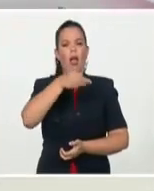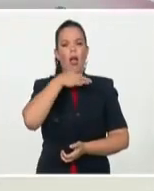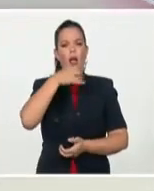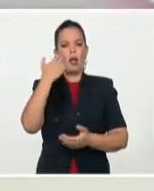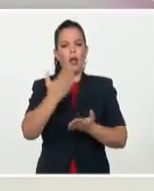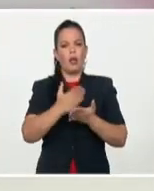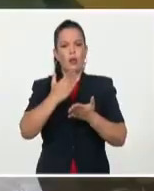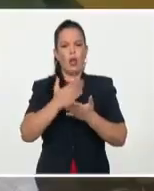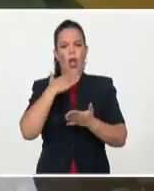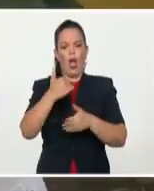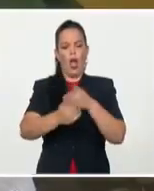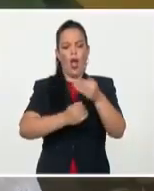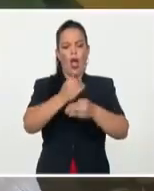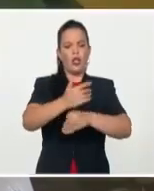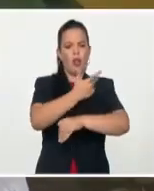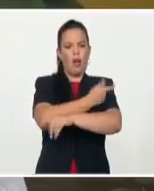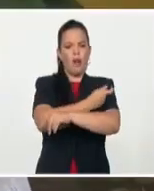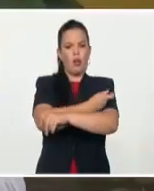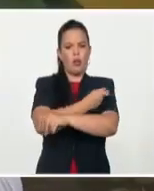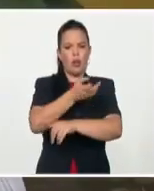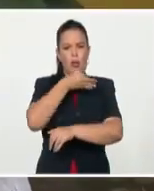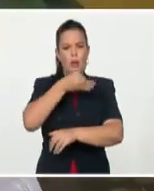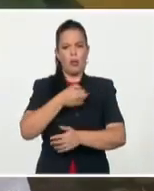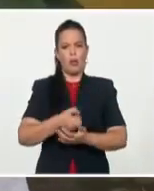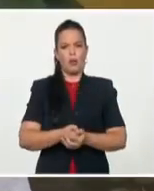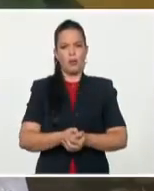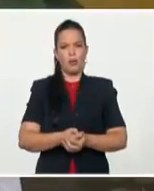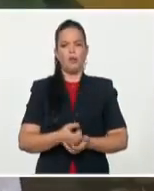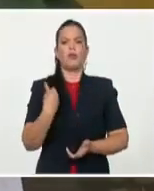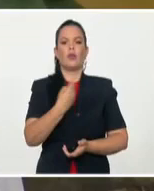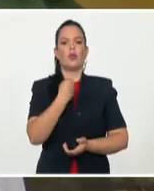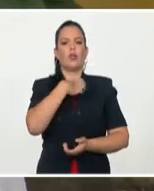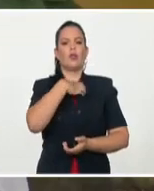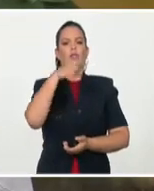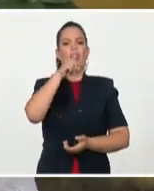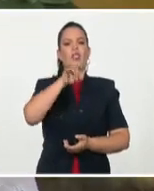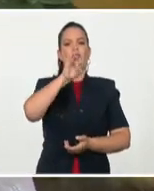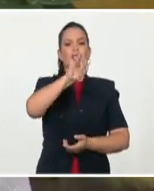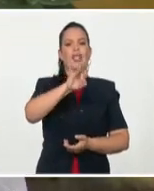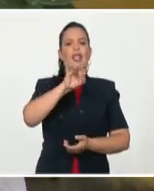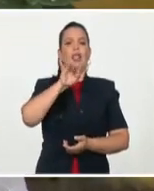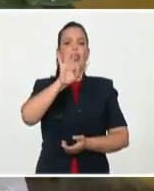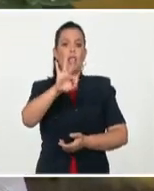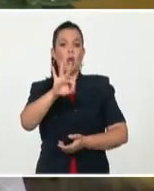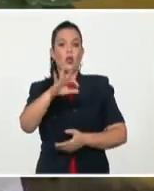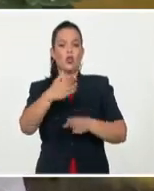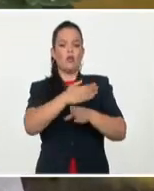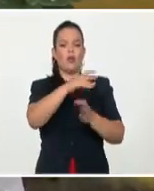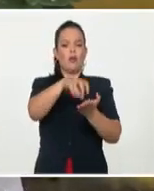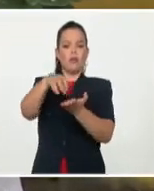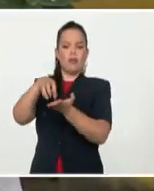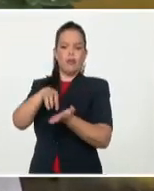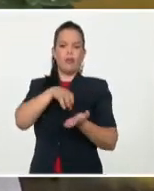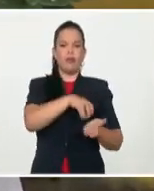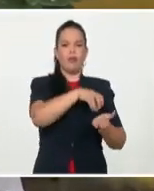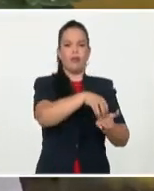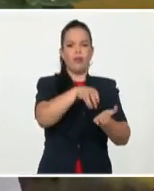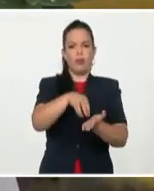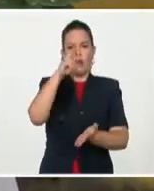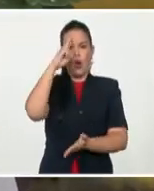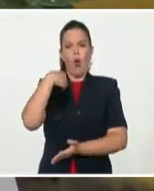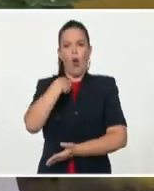vacunación. Nosotros tenemos 178 consultorios médicos aquí en La Habana del Este. De esos 178